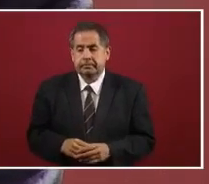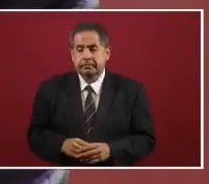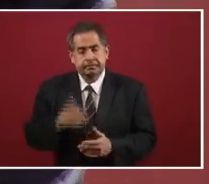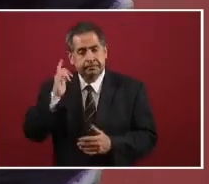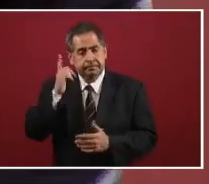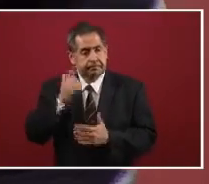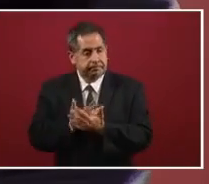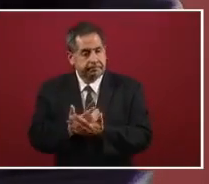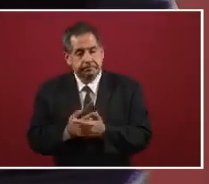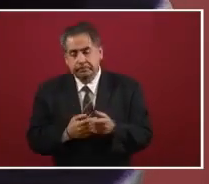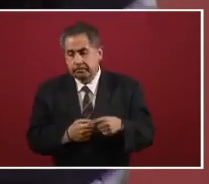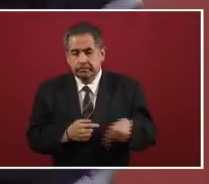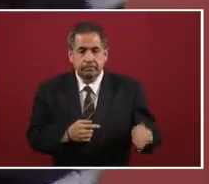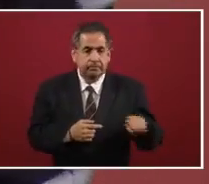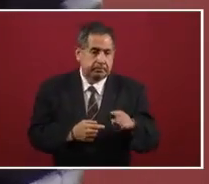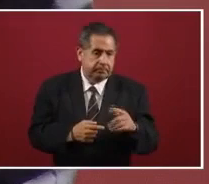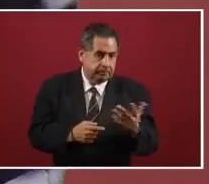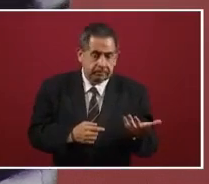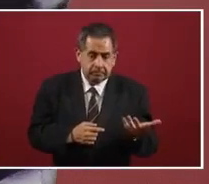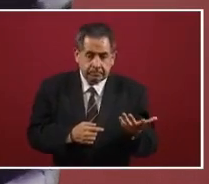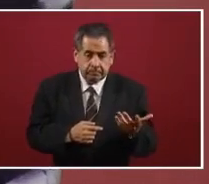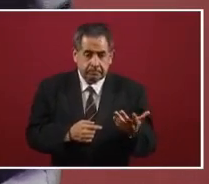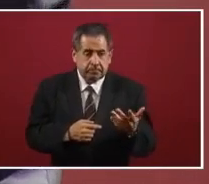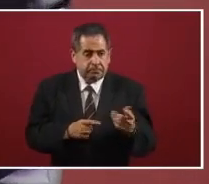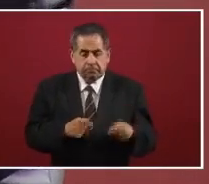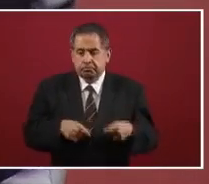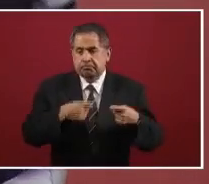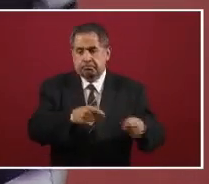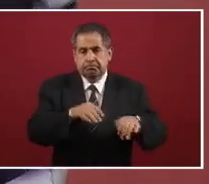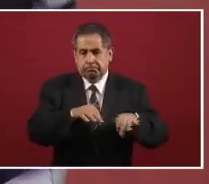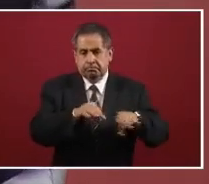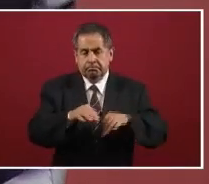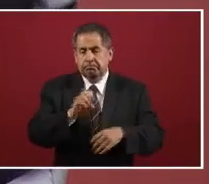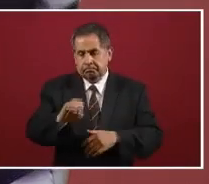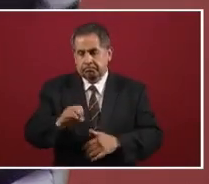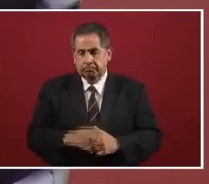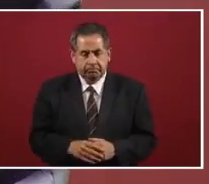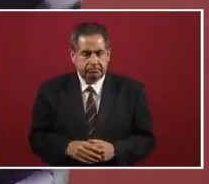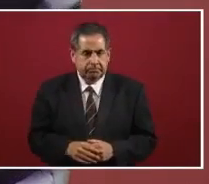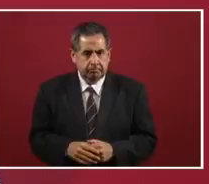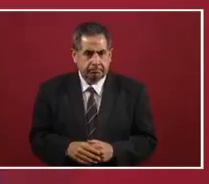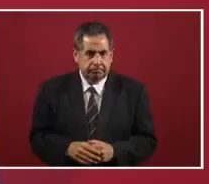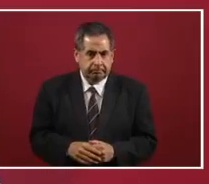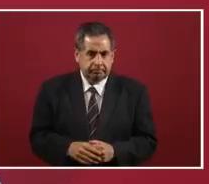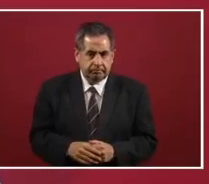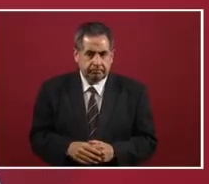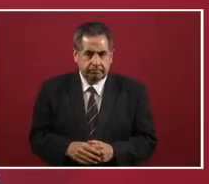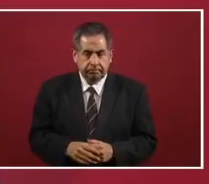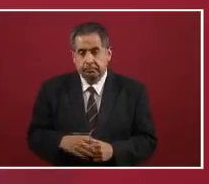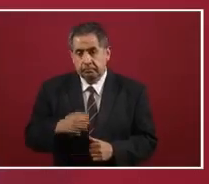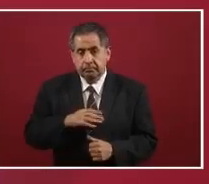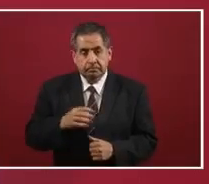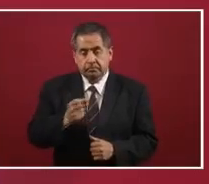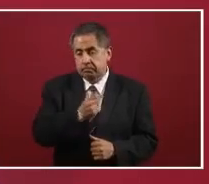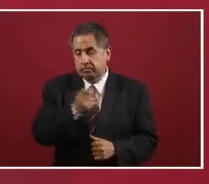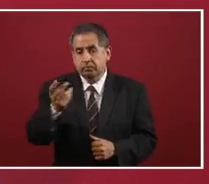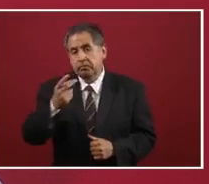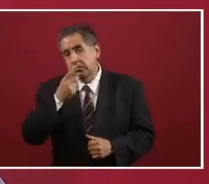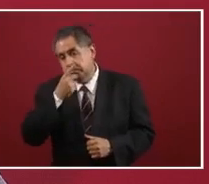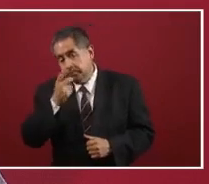Esperemos que esto suceda. Hay quienes